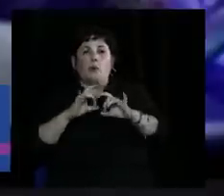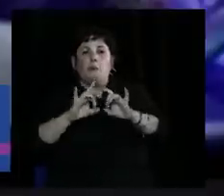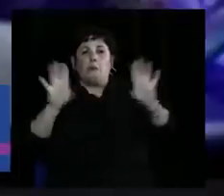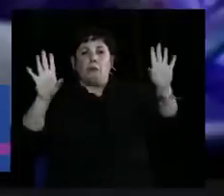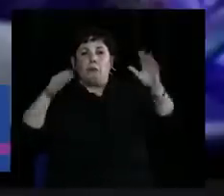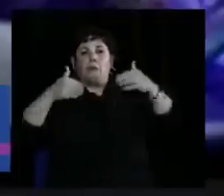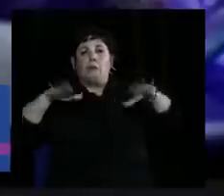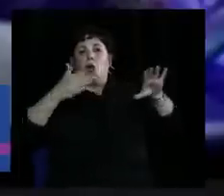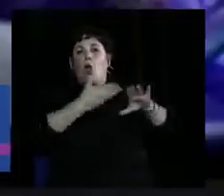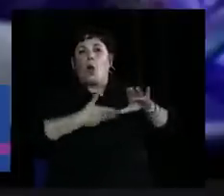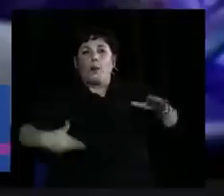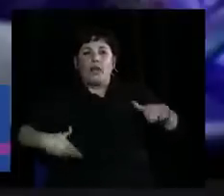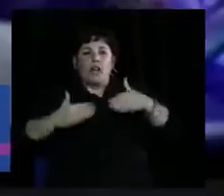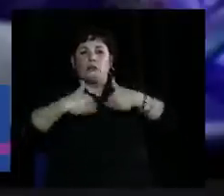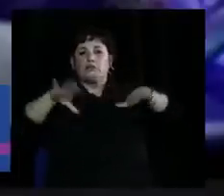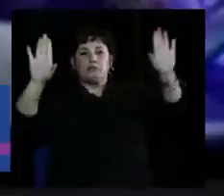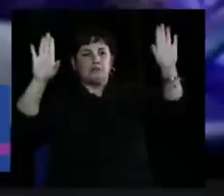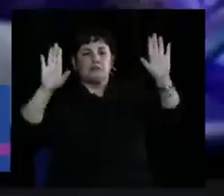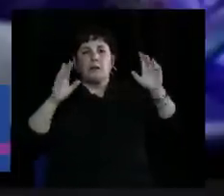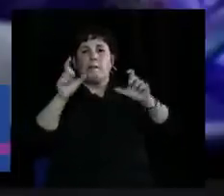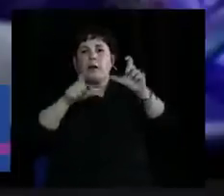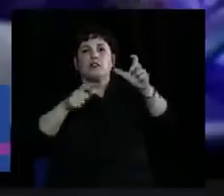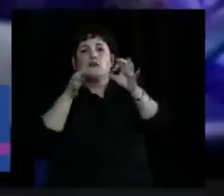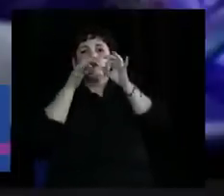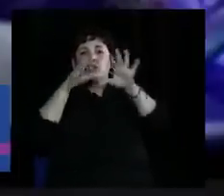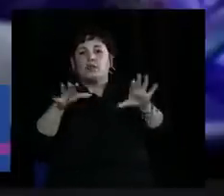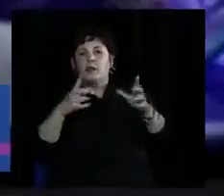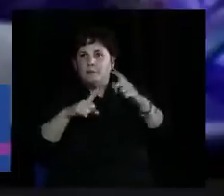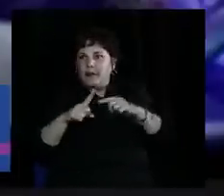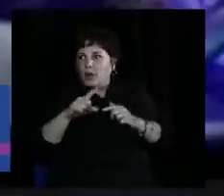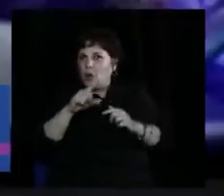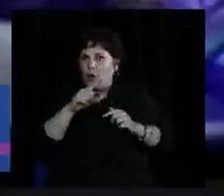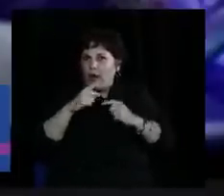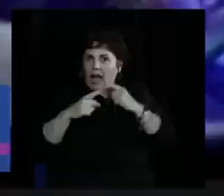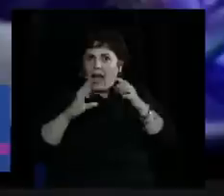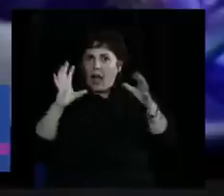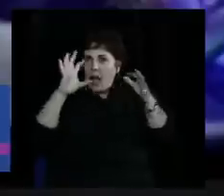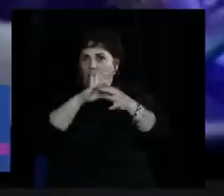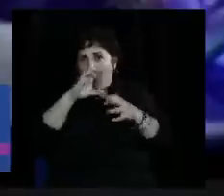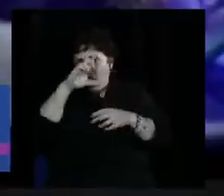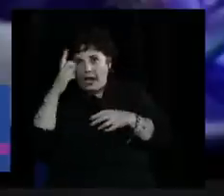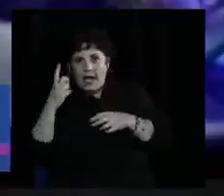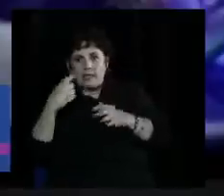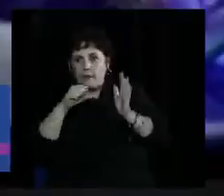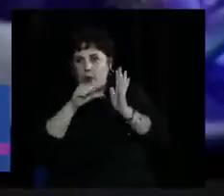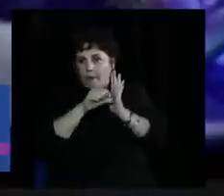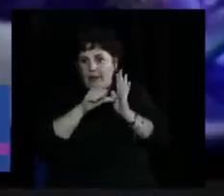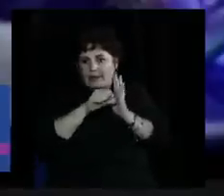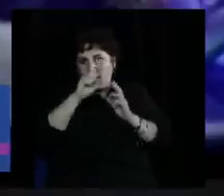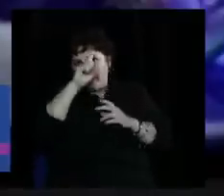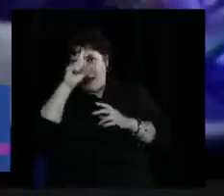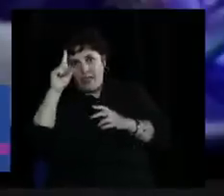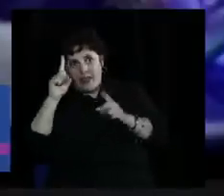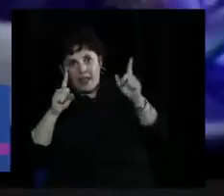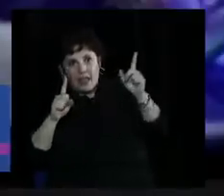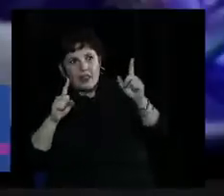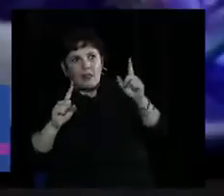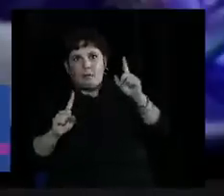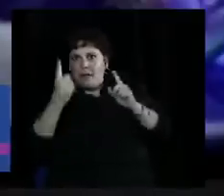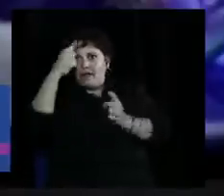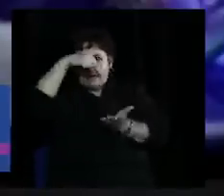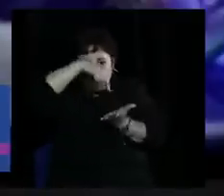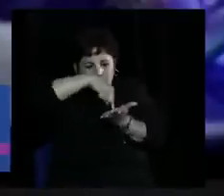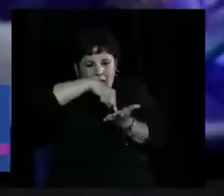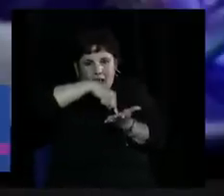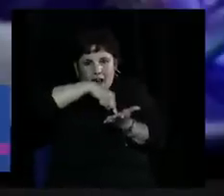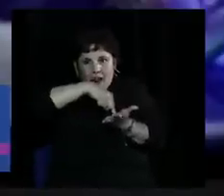mismo speech. Pero estamos hablando de países, justamente, podemos verlo, ¿no? En el caso de Madrid fue el epicentro de la